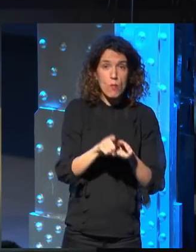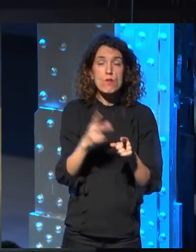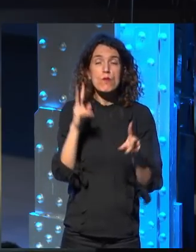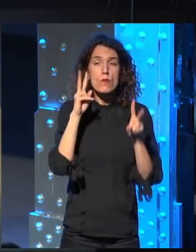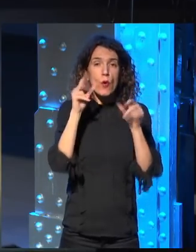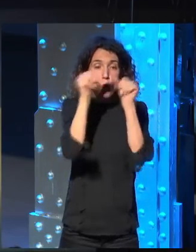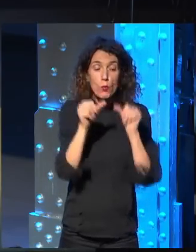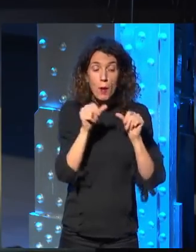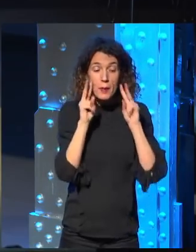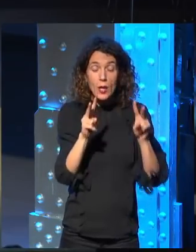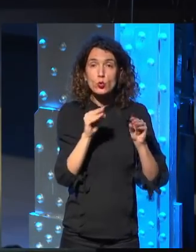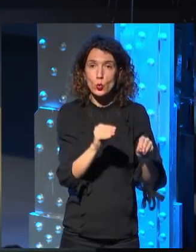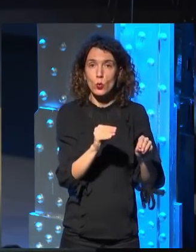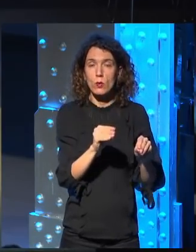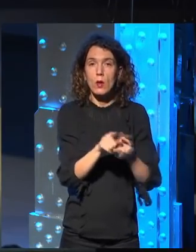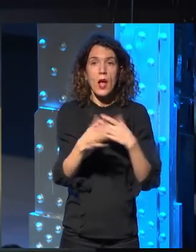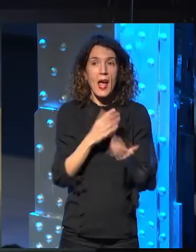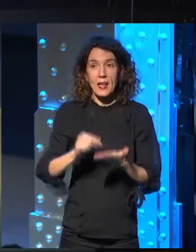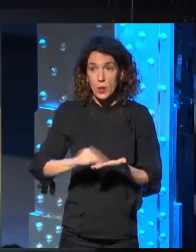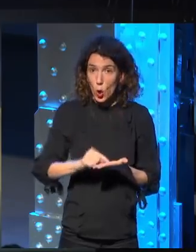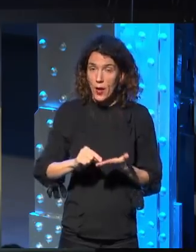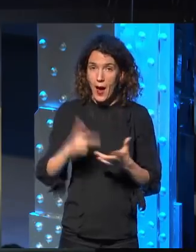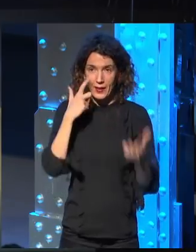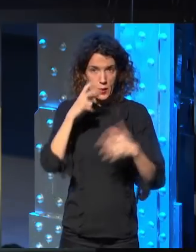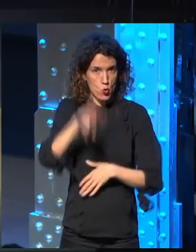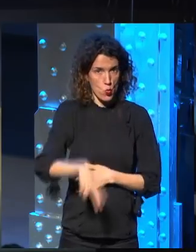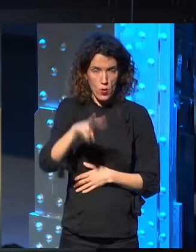miran de ese modo, nunca podrían ser escritores ni artistas.